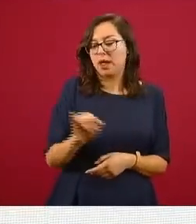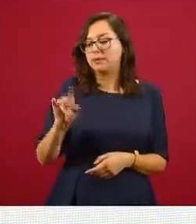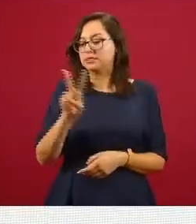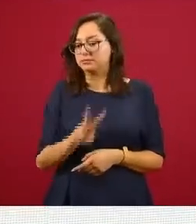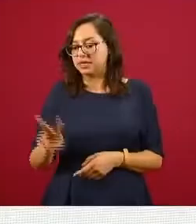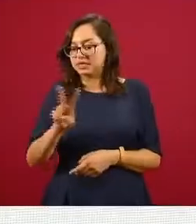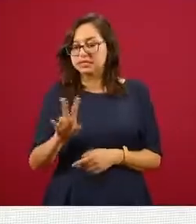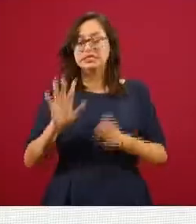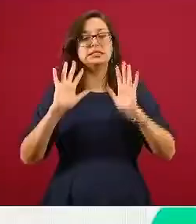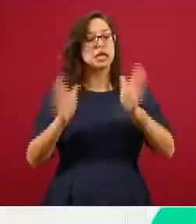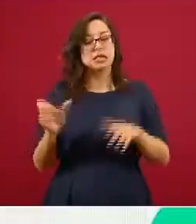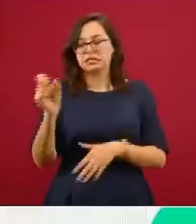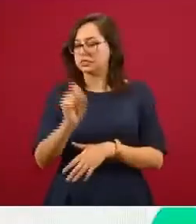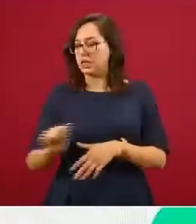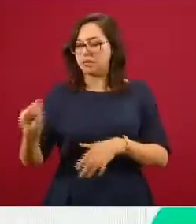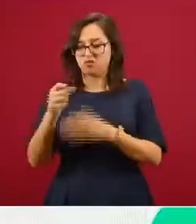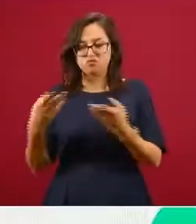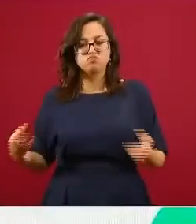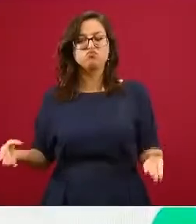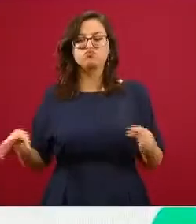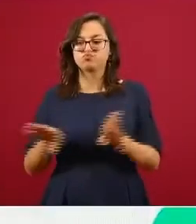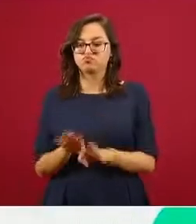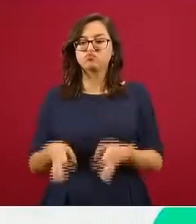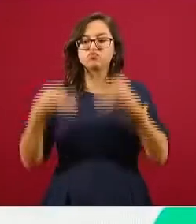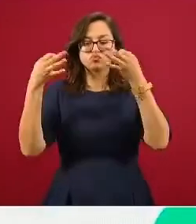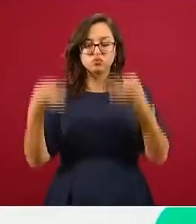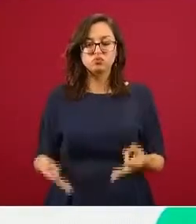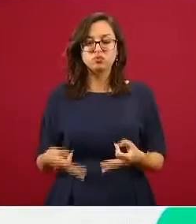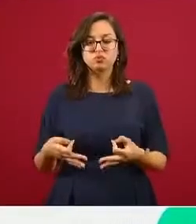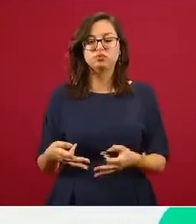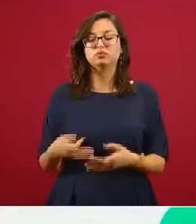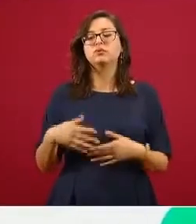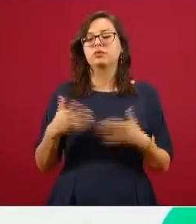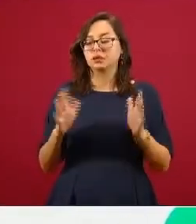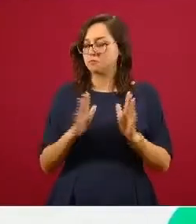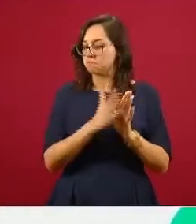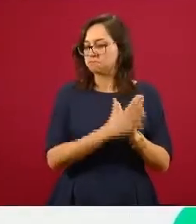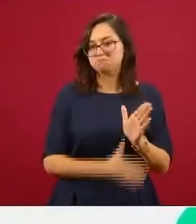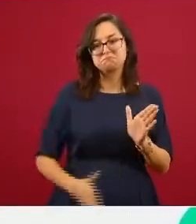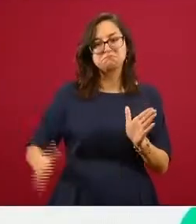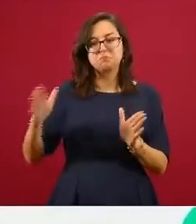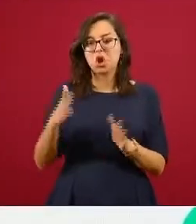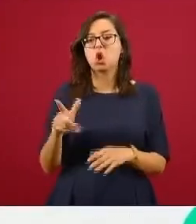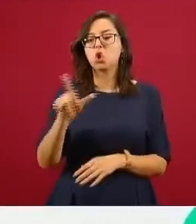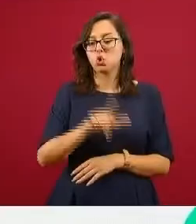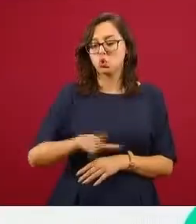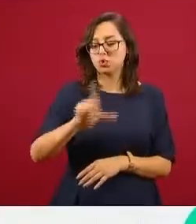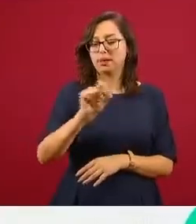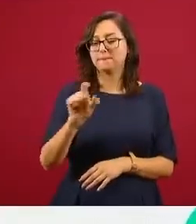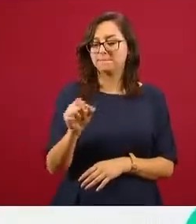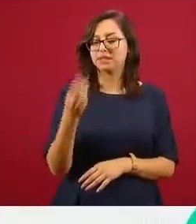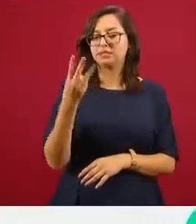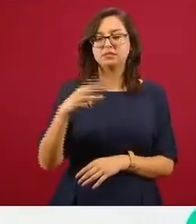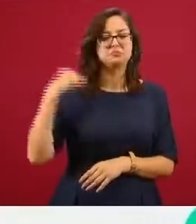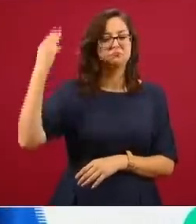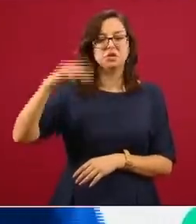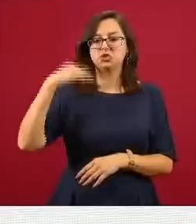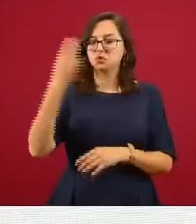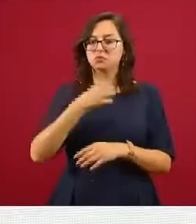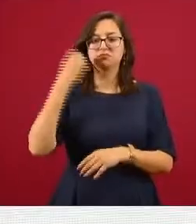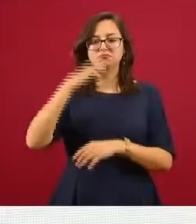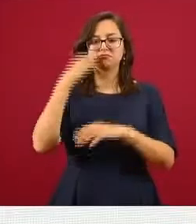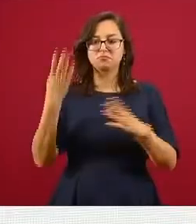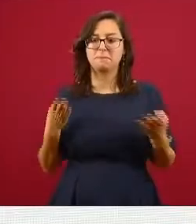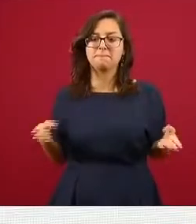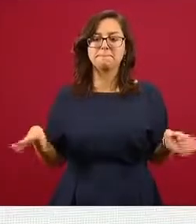del sábado entraban en receso. Formalmente el receso empezó al lunes siguiente, el lunes 23 de marzo, que está